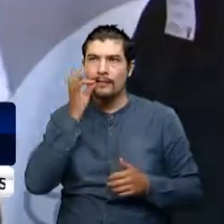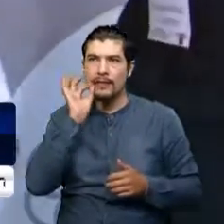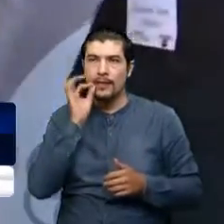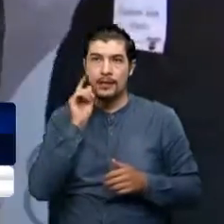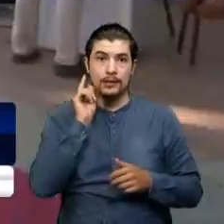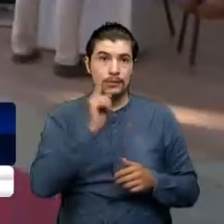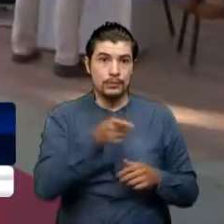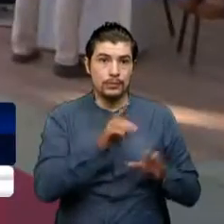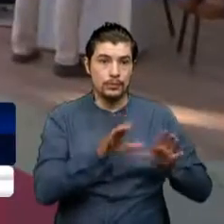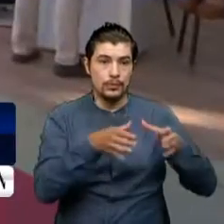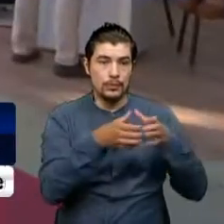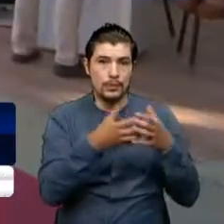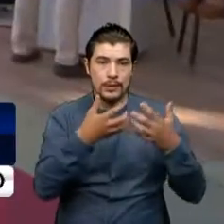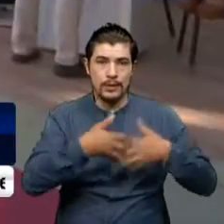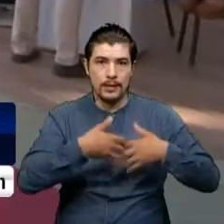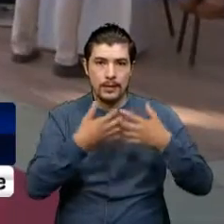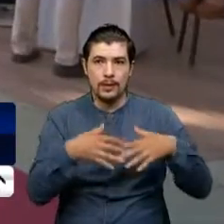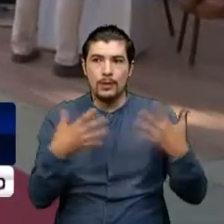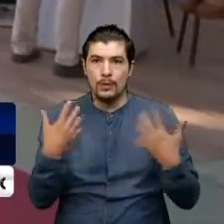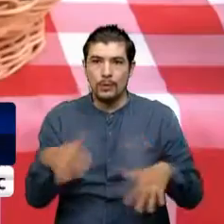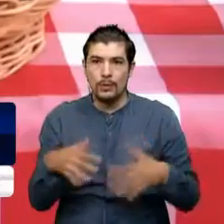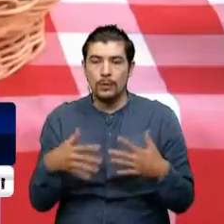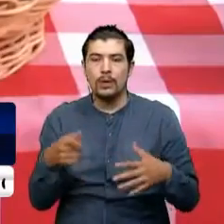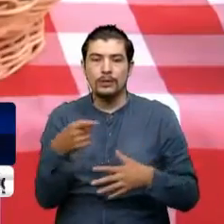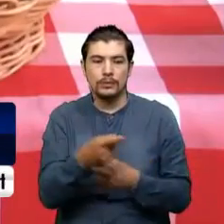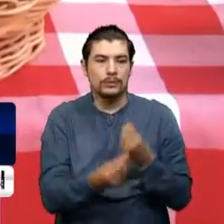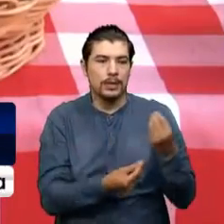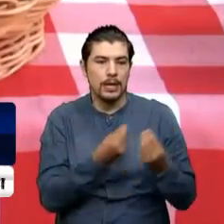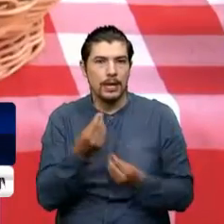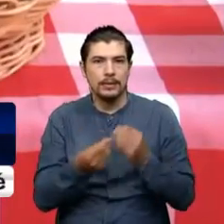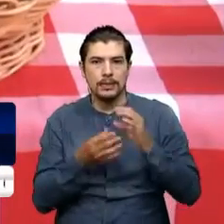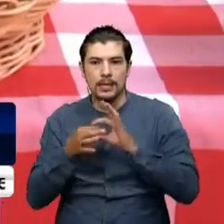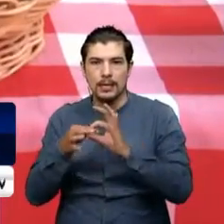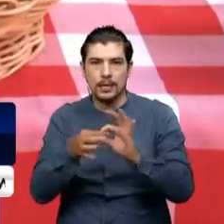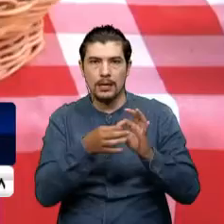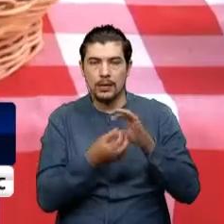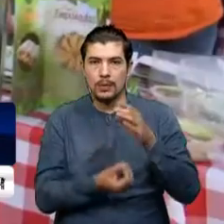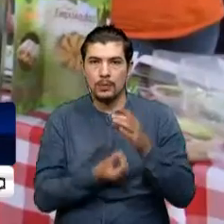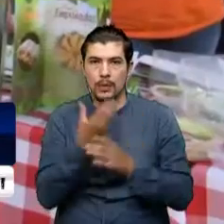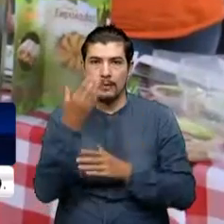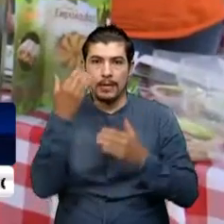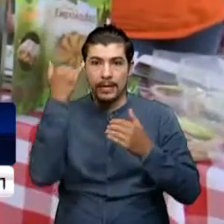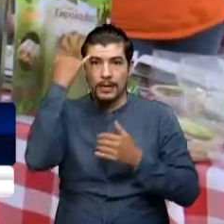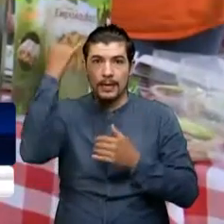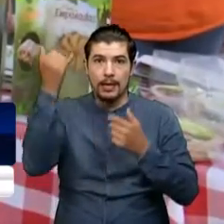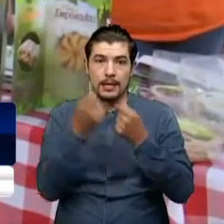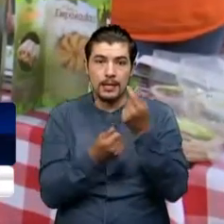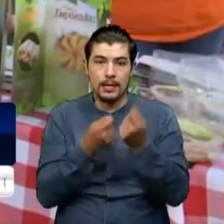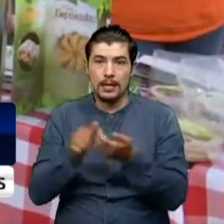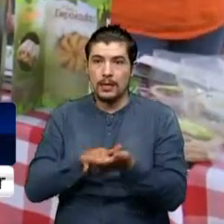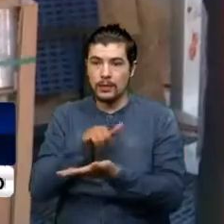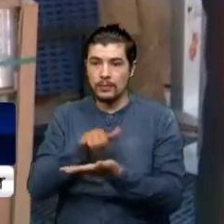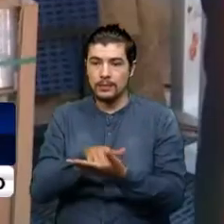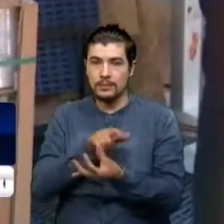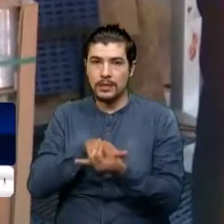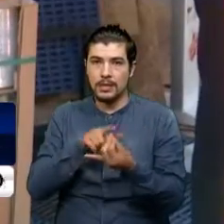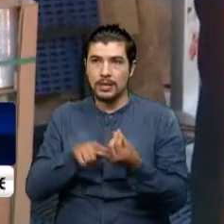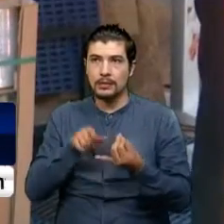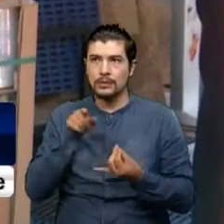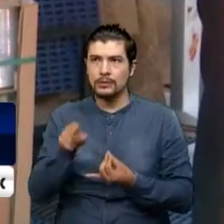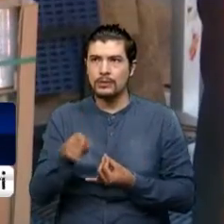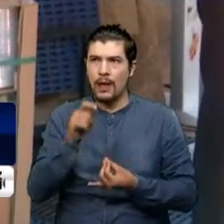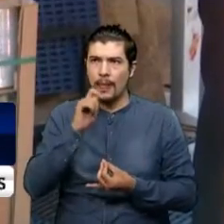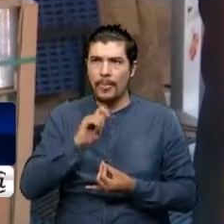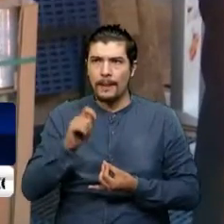núcleos empresariales se hacen alianzas y nuevas expectativas de negocios, como es el caso de las paletas de hormiga